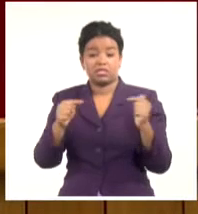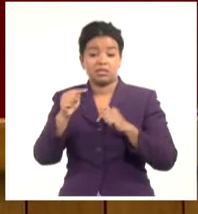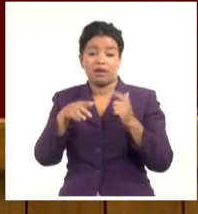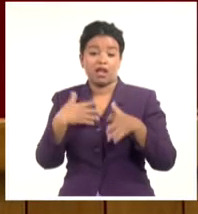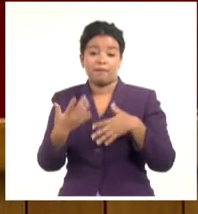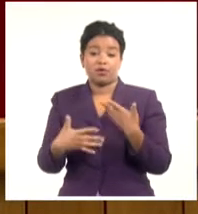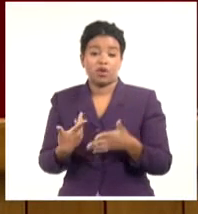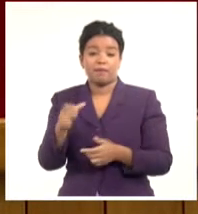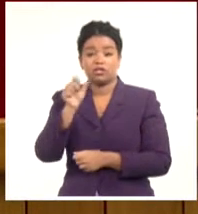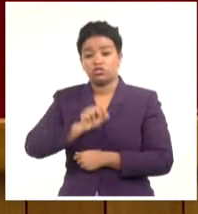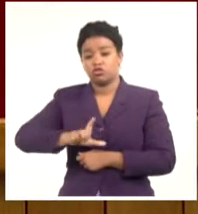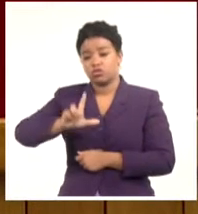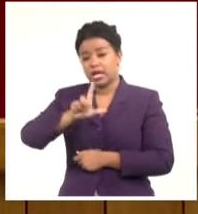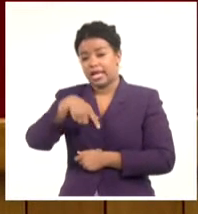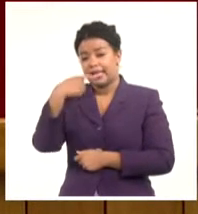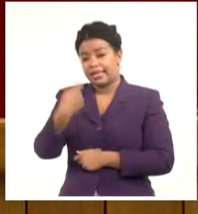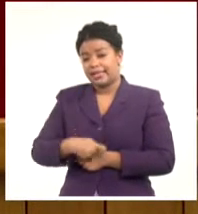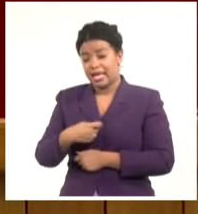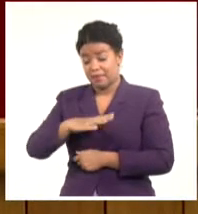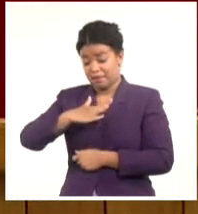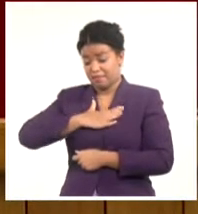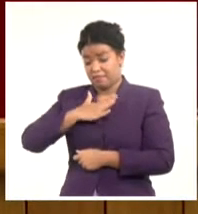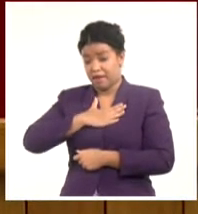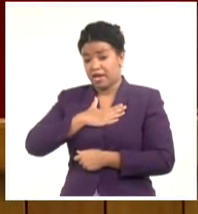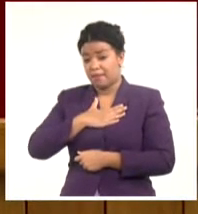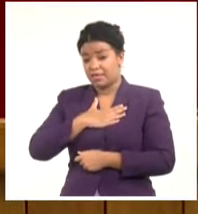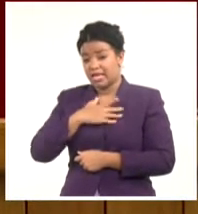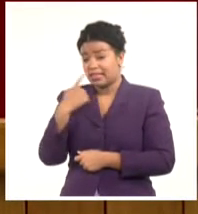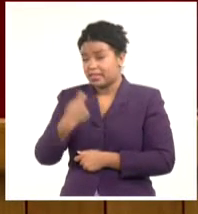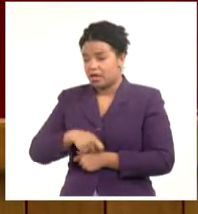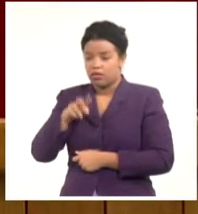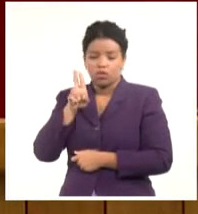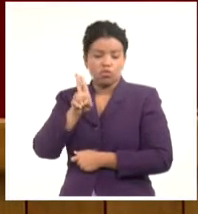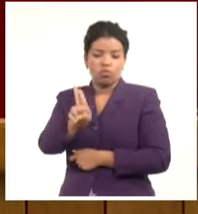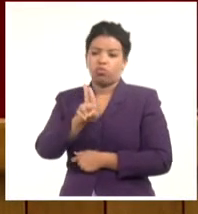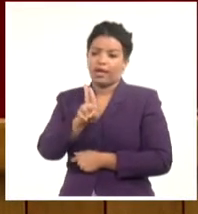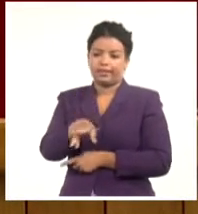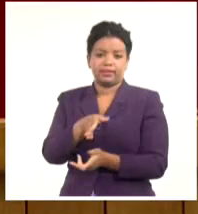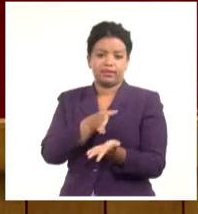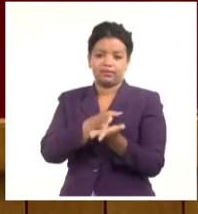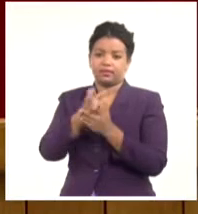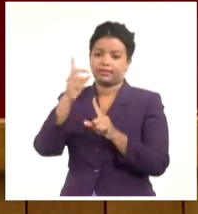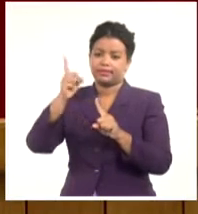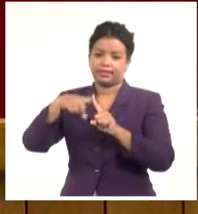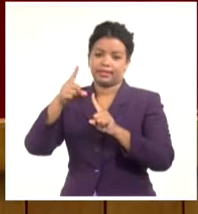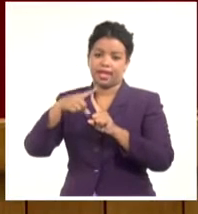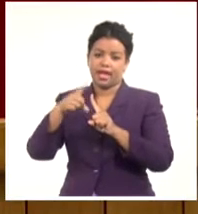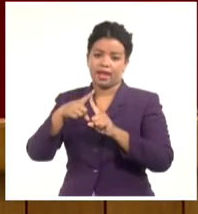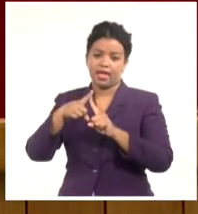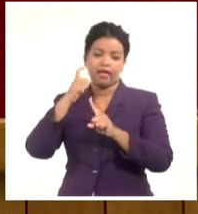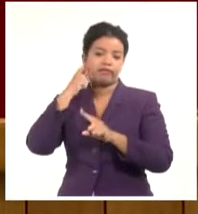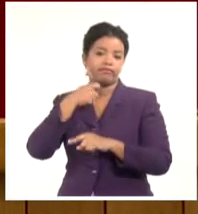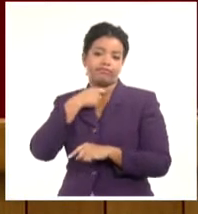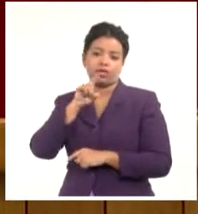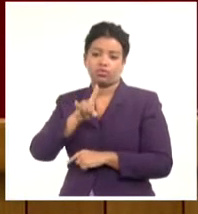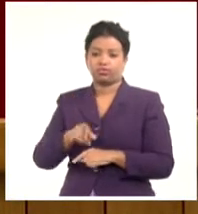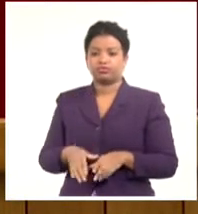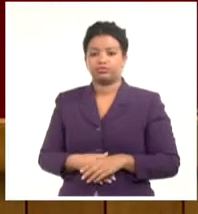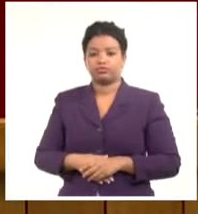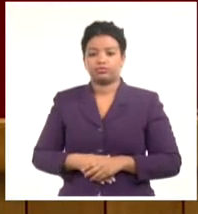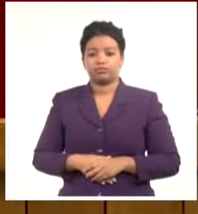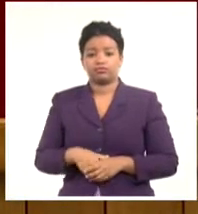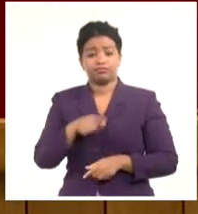problemáticas sociales deben ser, en mi opinión, una urgente y permanente tarea de la FEU.